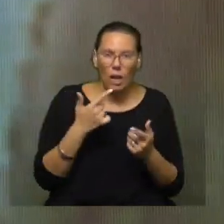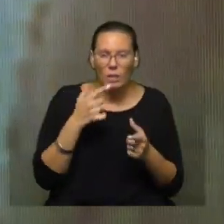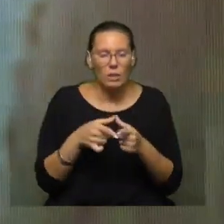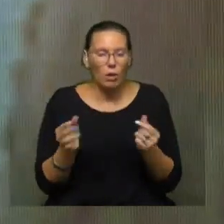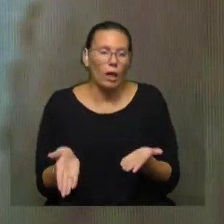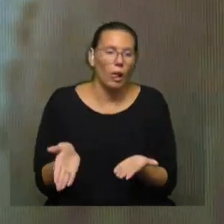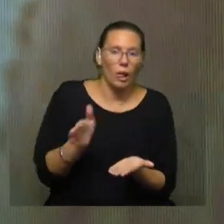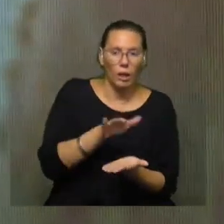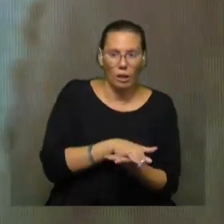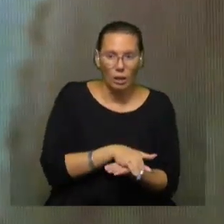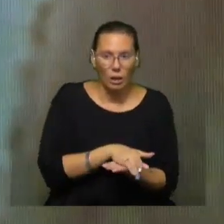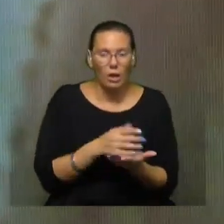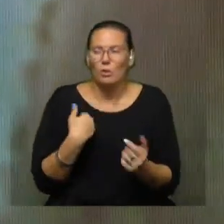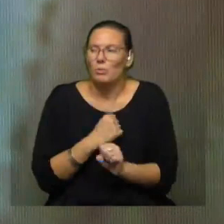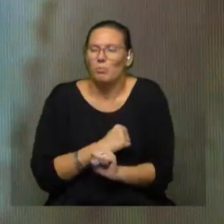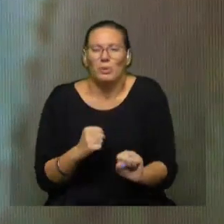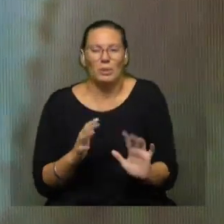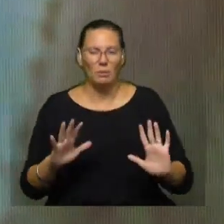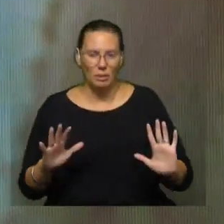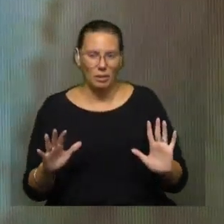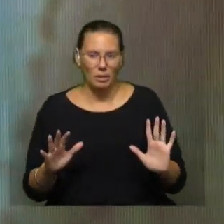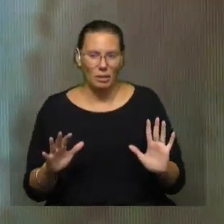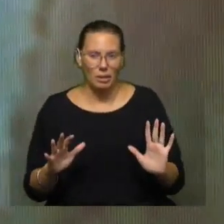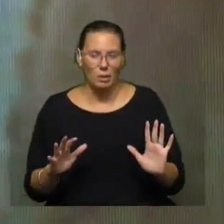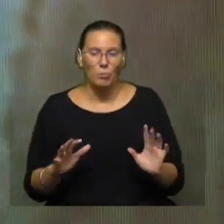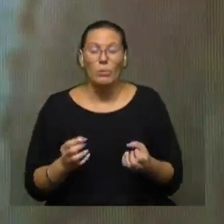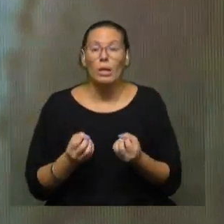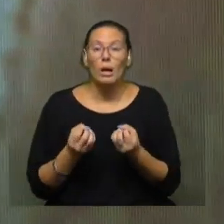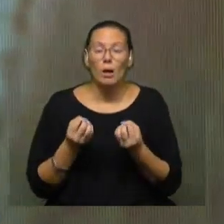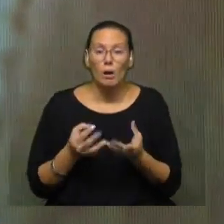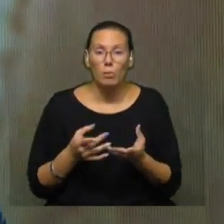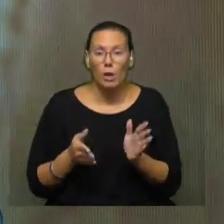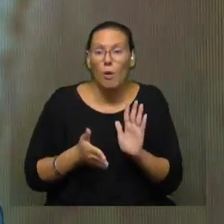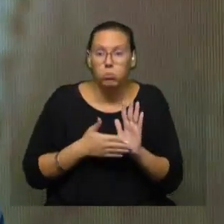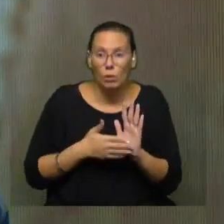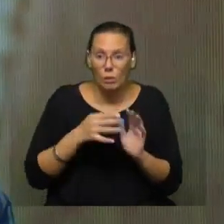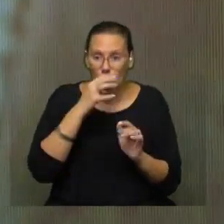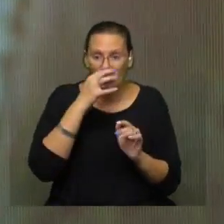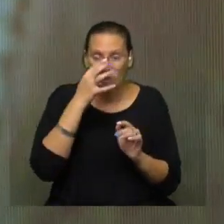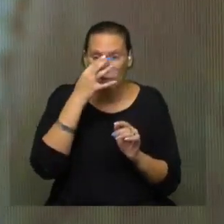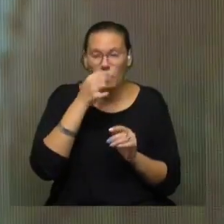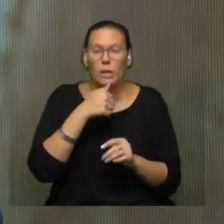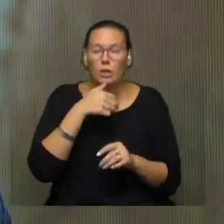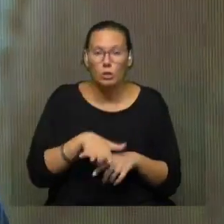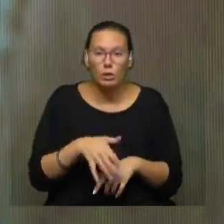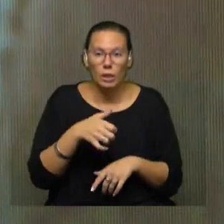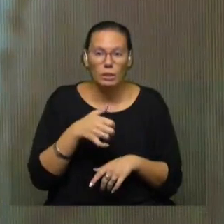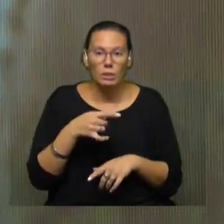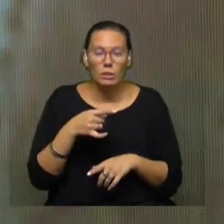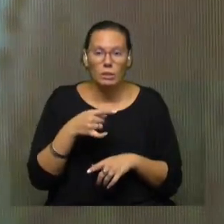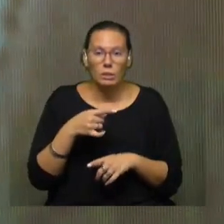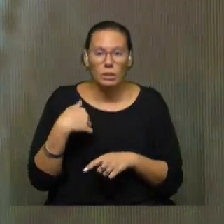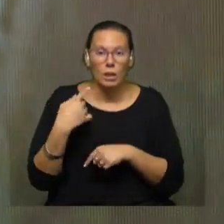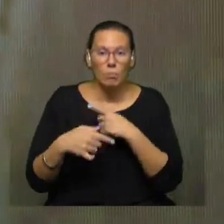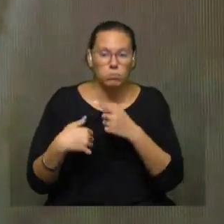y desaparece por su propio peso. No hay posibilidades de que eso suceda porque están las pruebas de que las historias las van tomando.